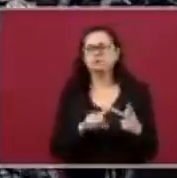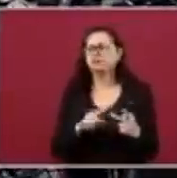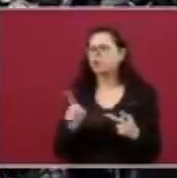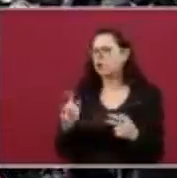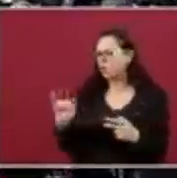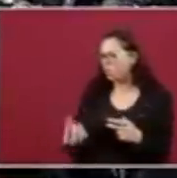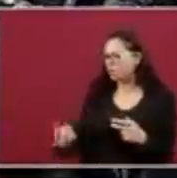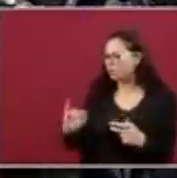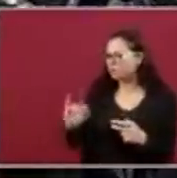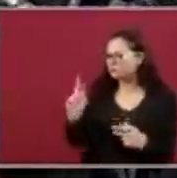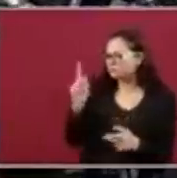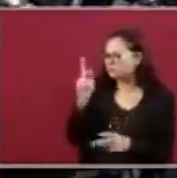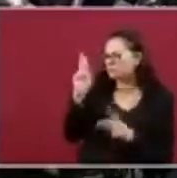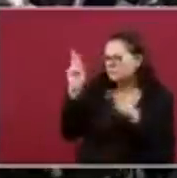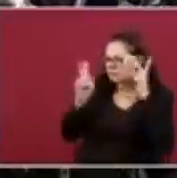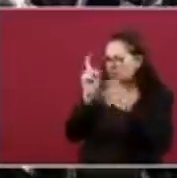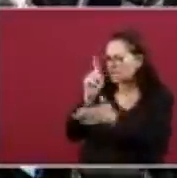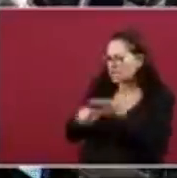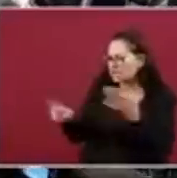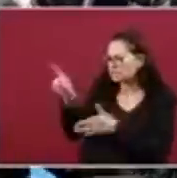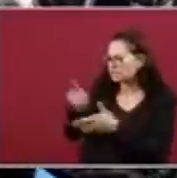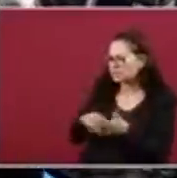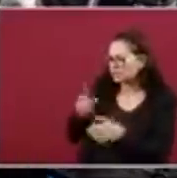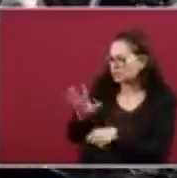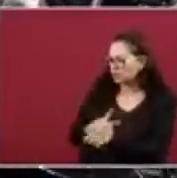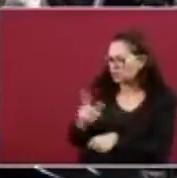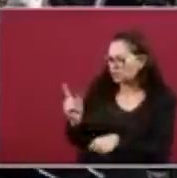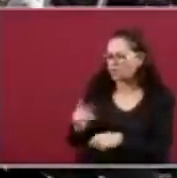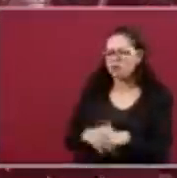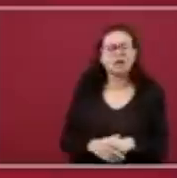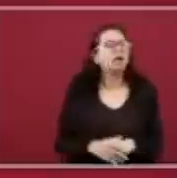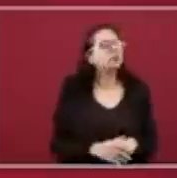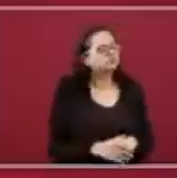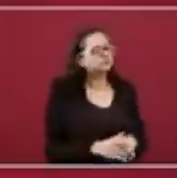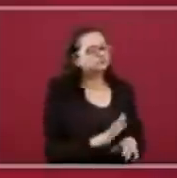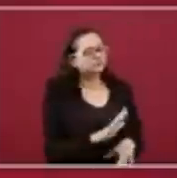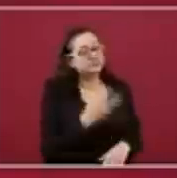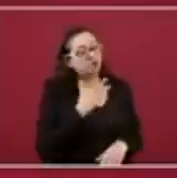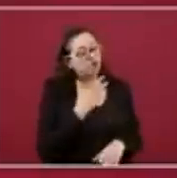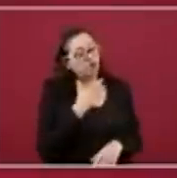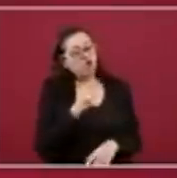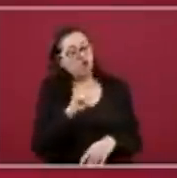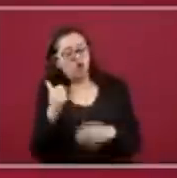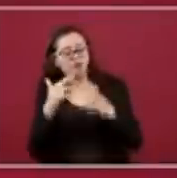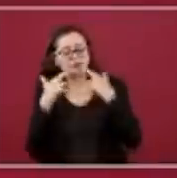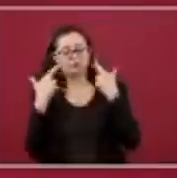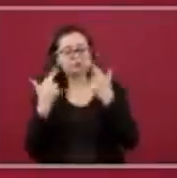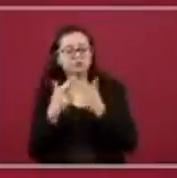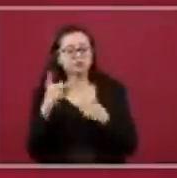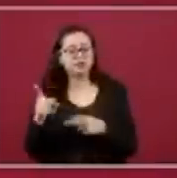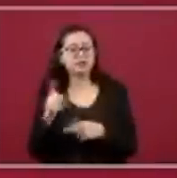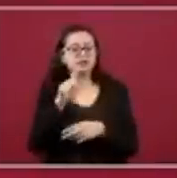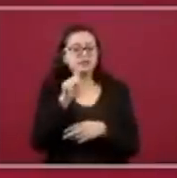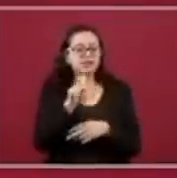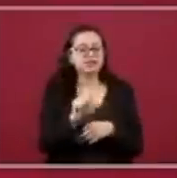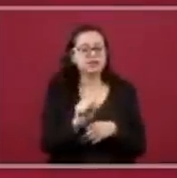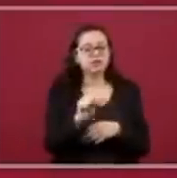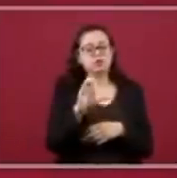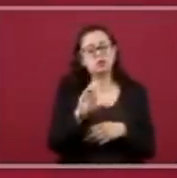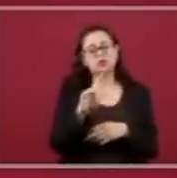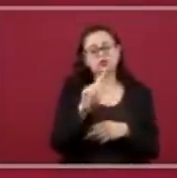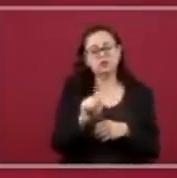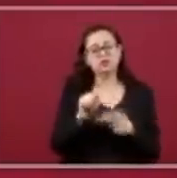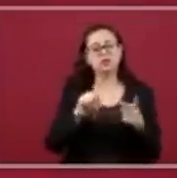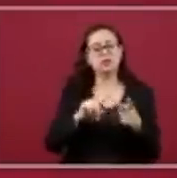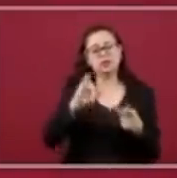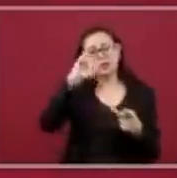reunión para lo del tren precisamente con el secretario de Comunicaciones, con la jefa de gobierno,